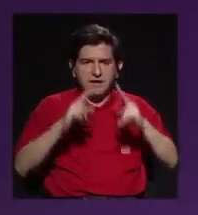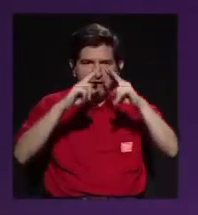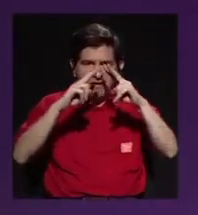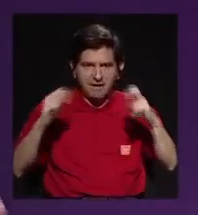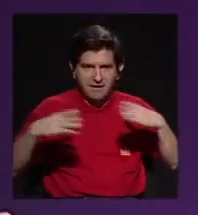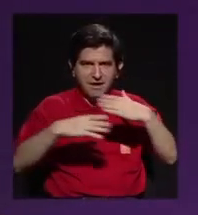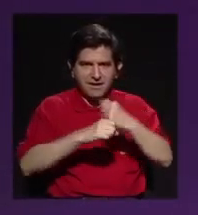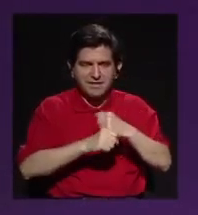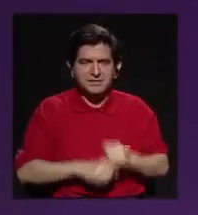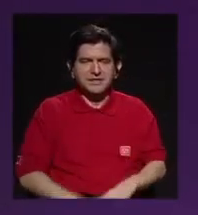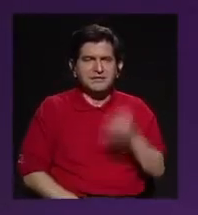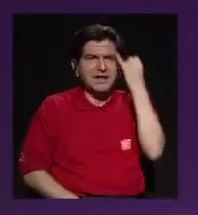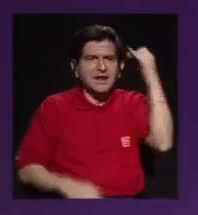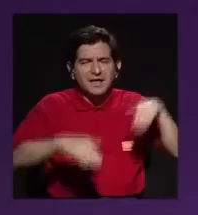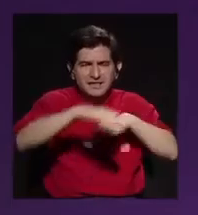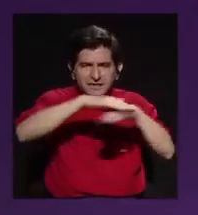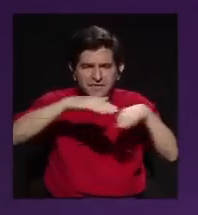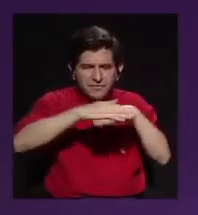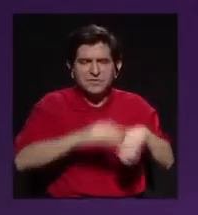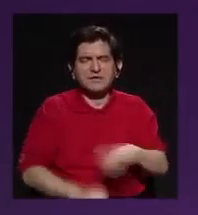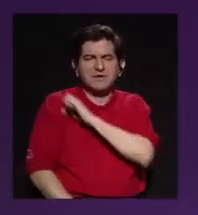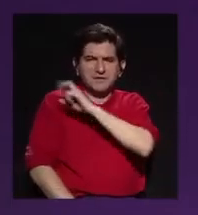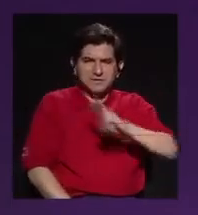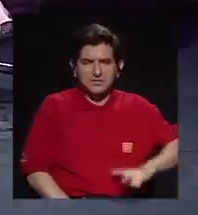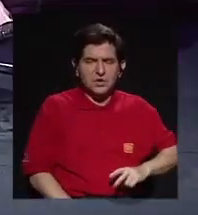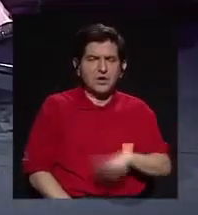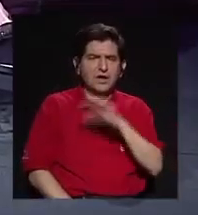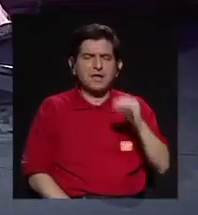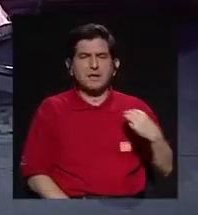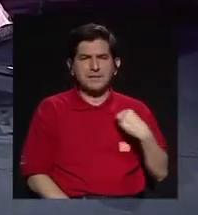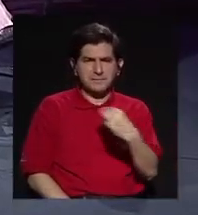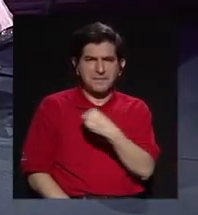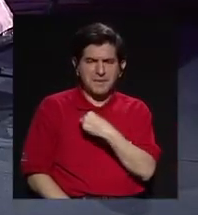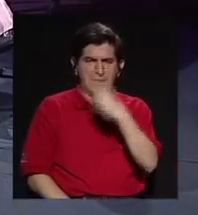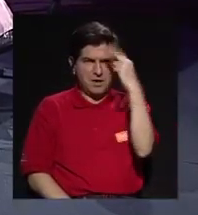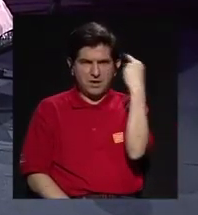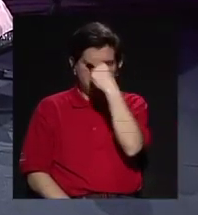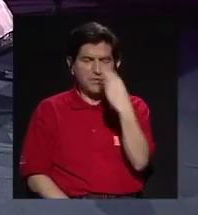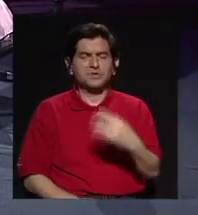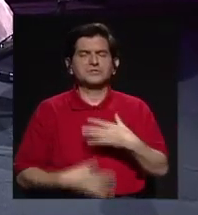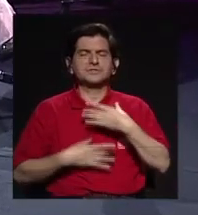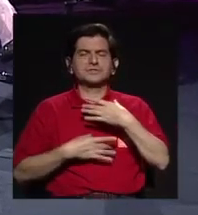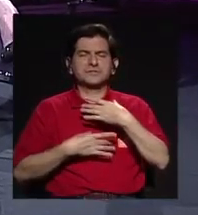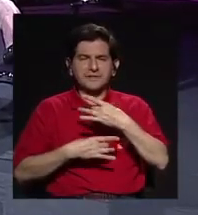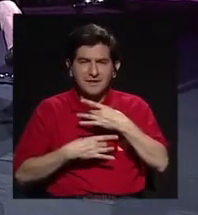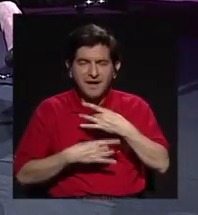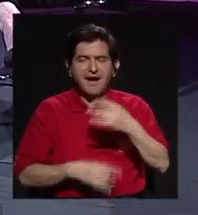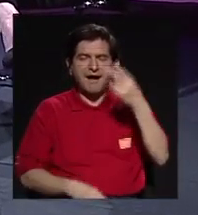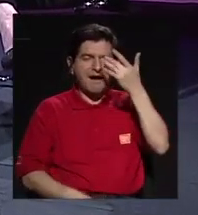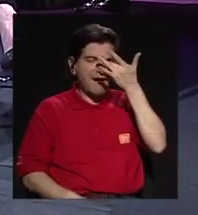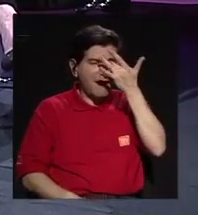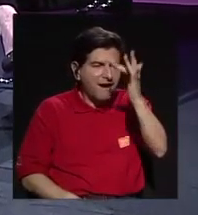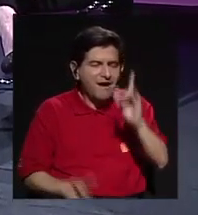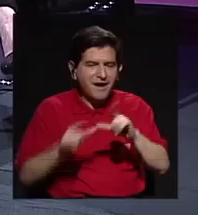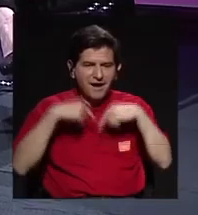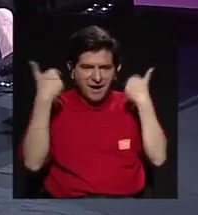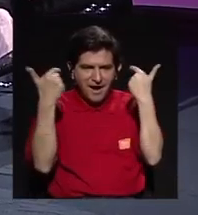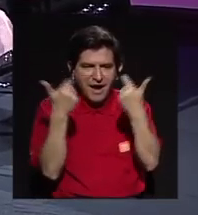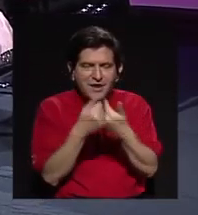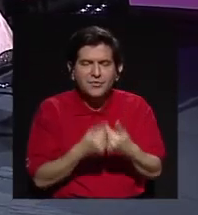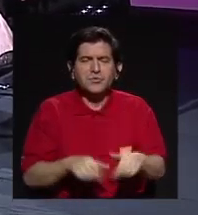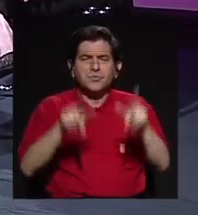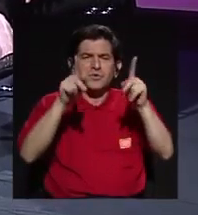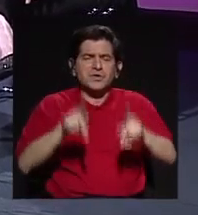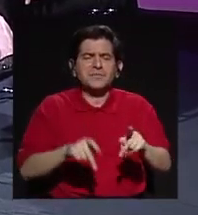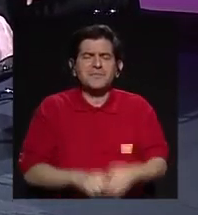ha hecho del fundamentalismo evangélico y del integrismo católico es que ha sido muy inteligente para capturar a esos sectores más